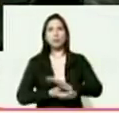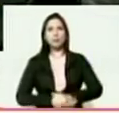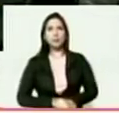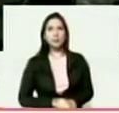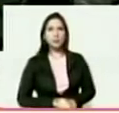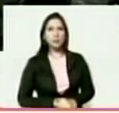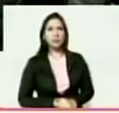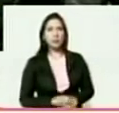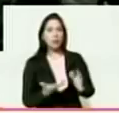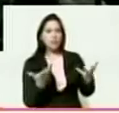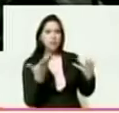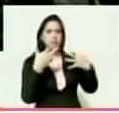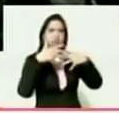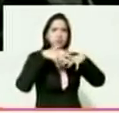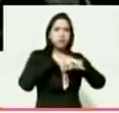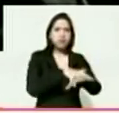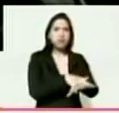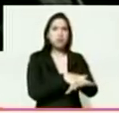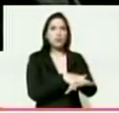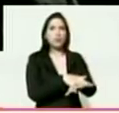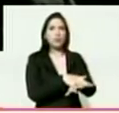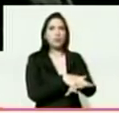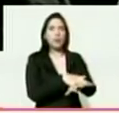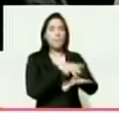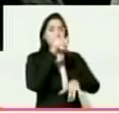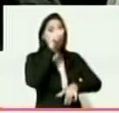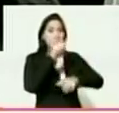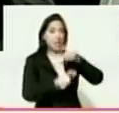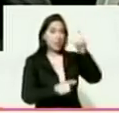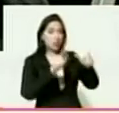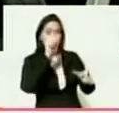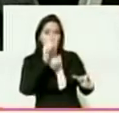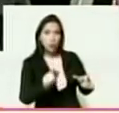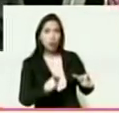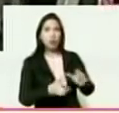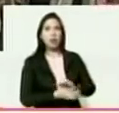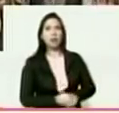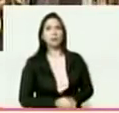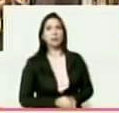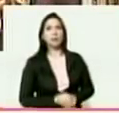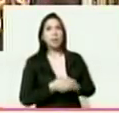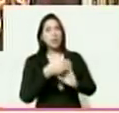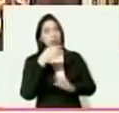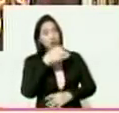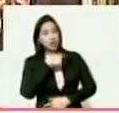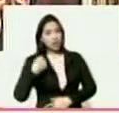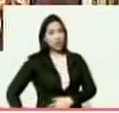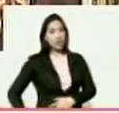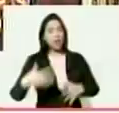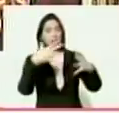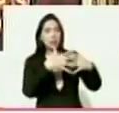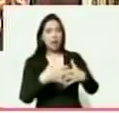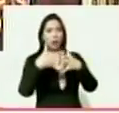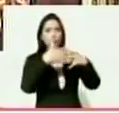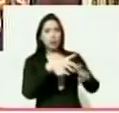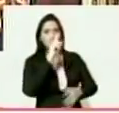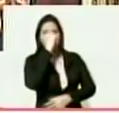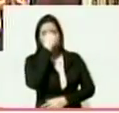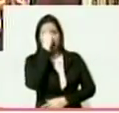que involucra a ciudadanos de China, Estados Unidos, la